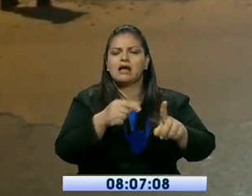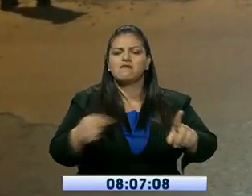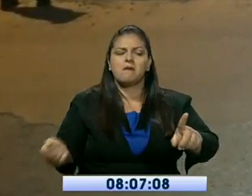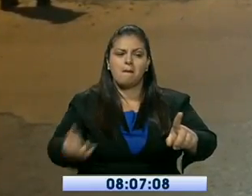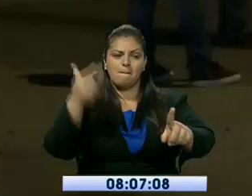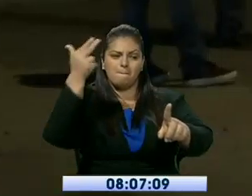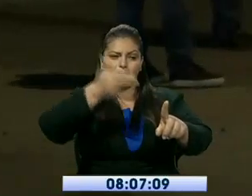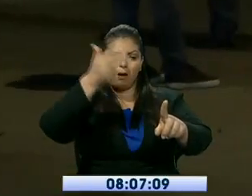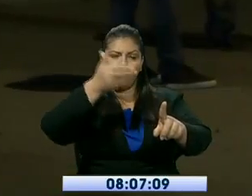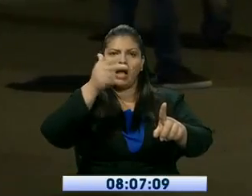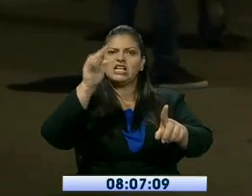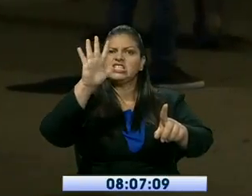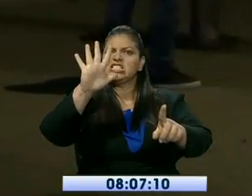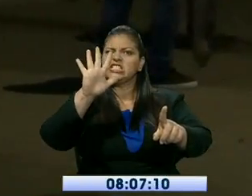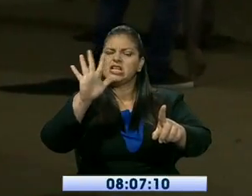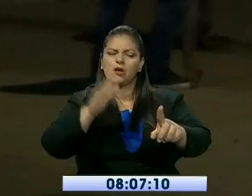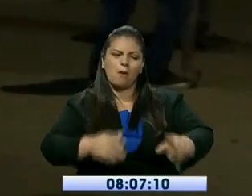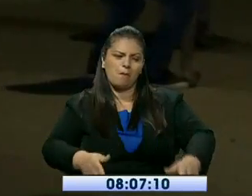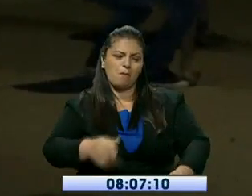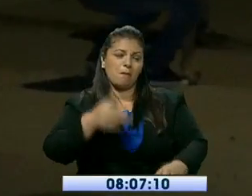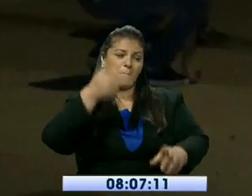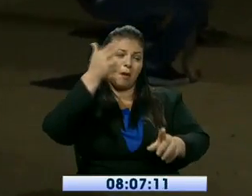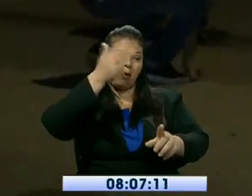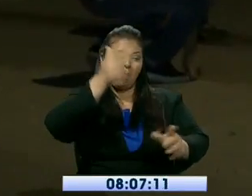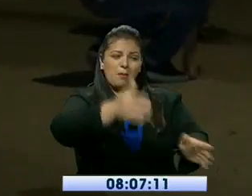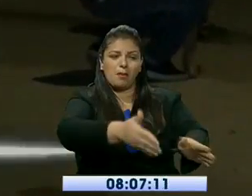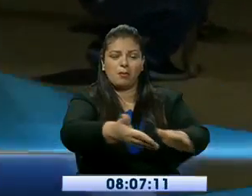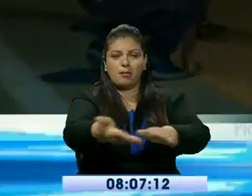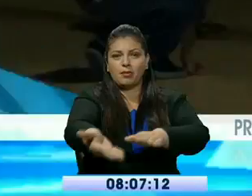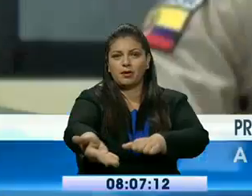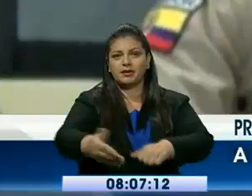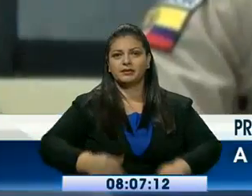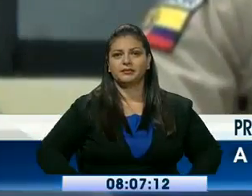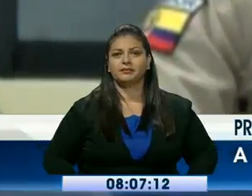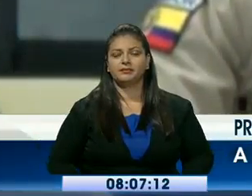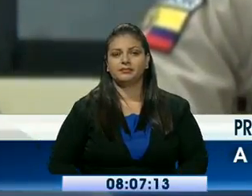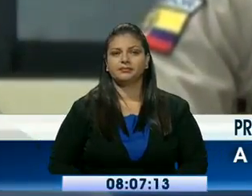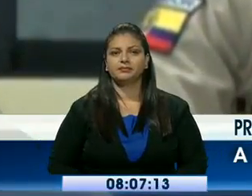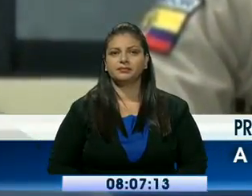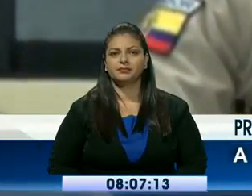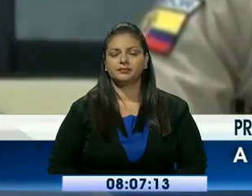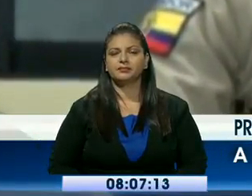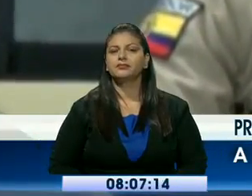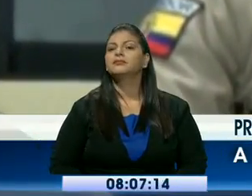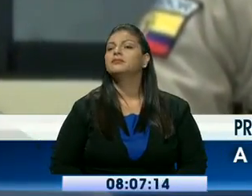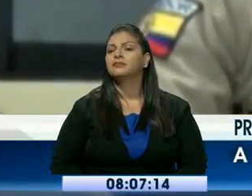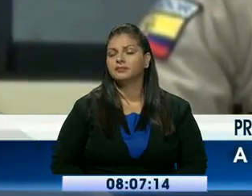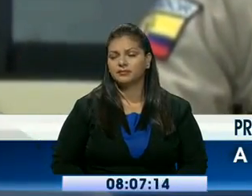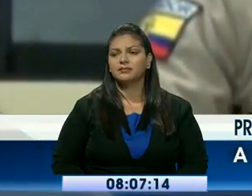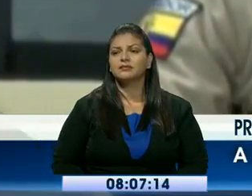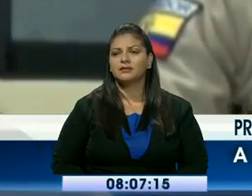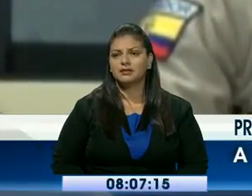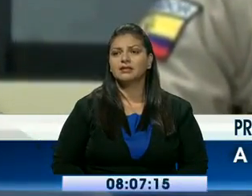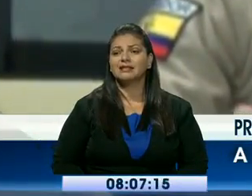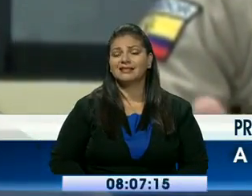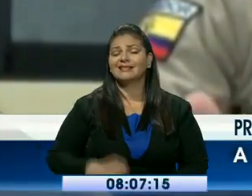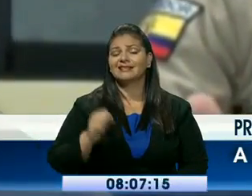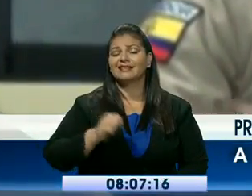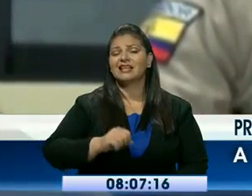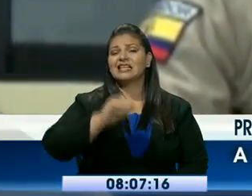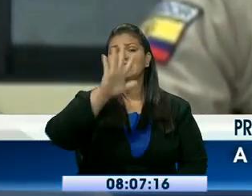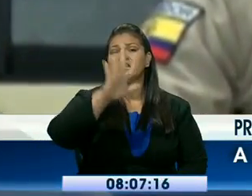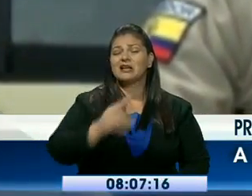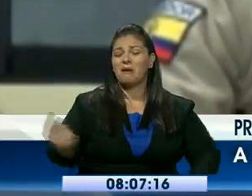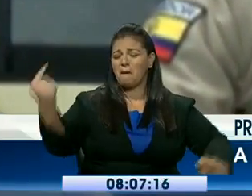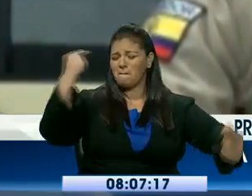de la casa de sus suegros, en el barrio Pacífico, en Manta, provincia de Manabí. Alrededor de 5 disparos